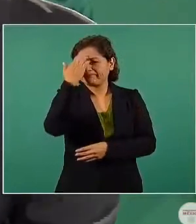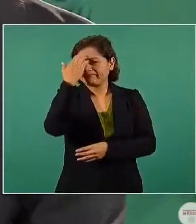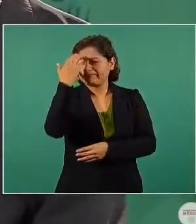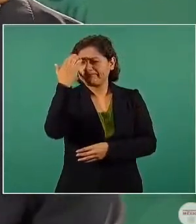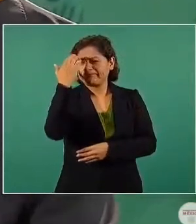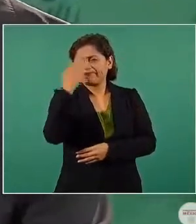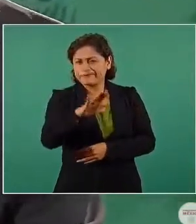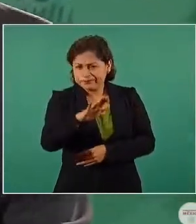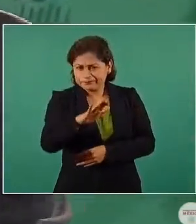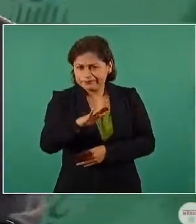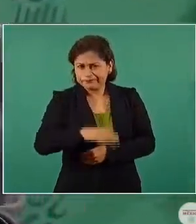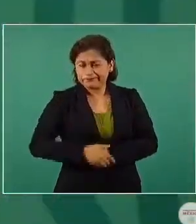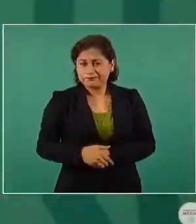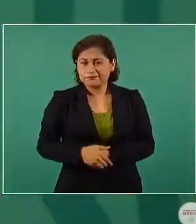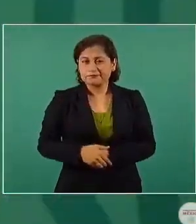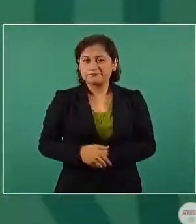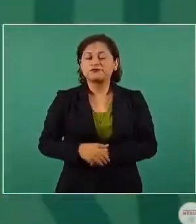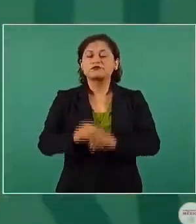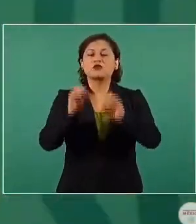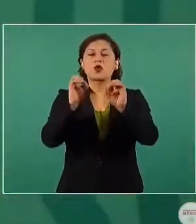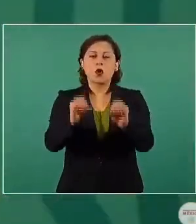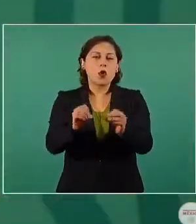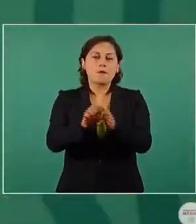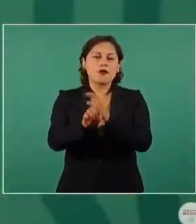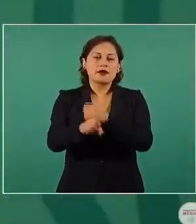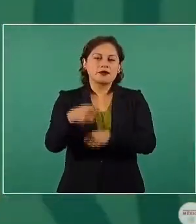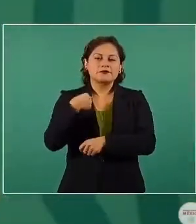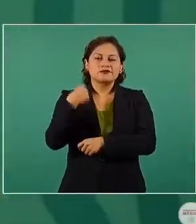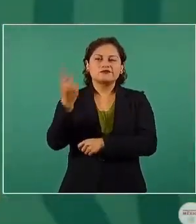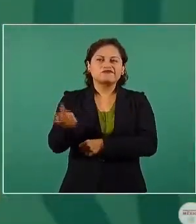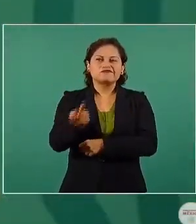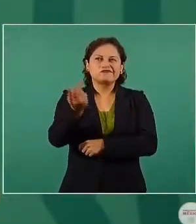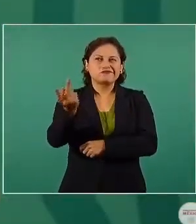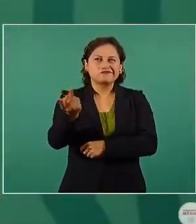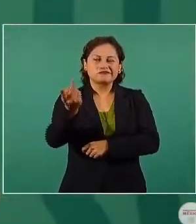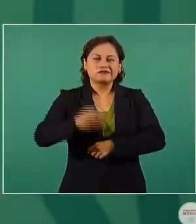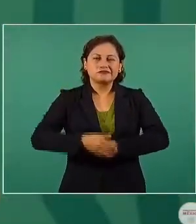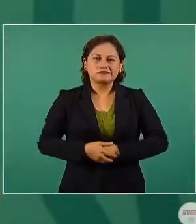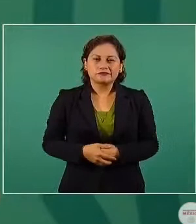Y mucho menos, dame el nombre